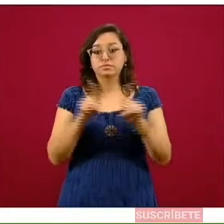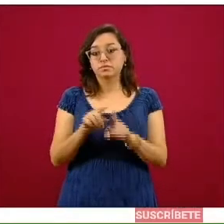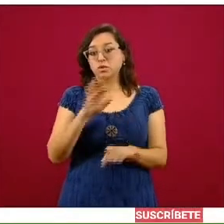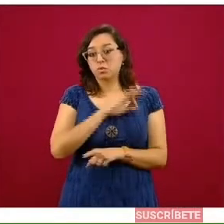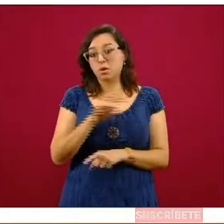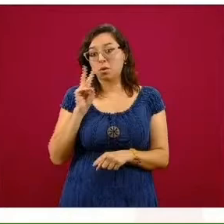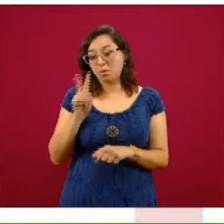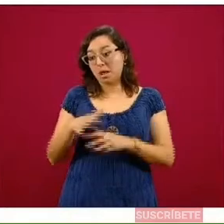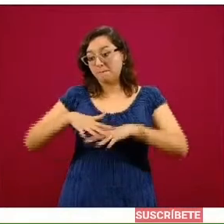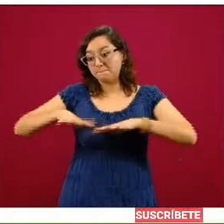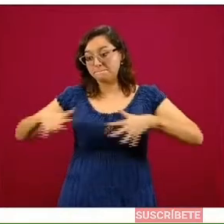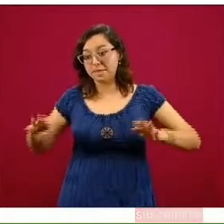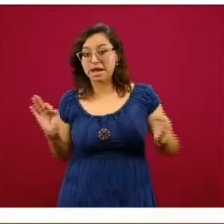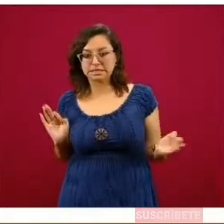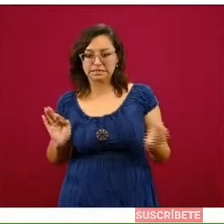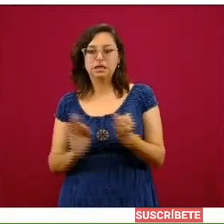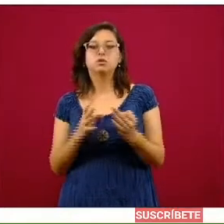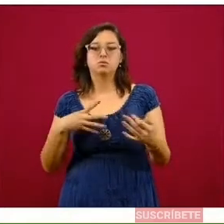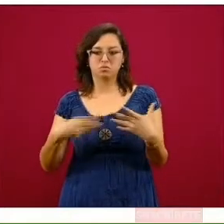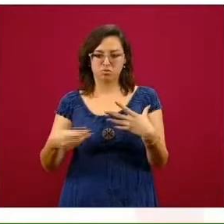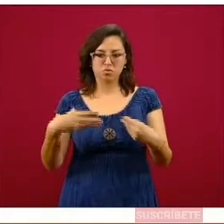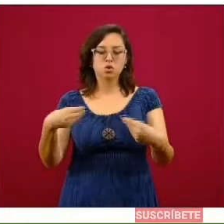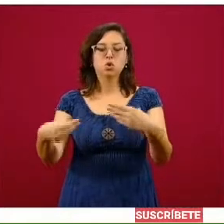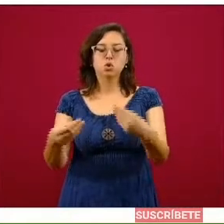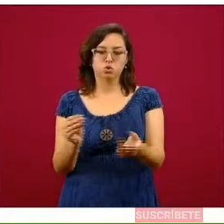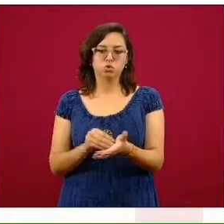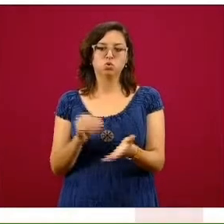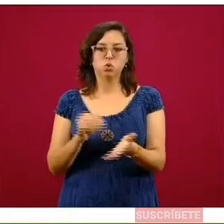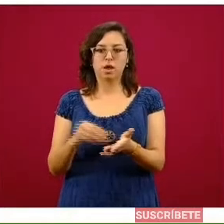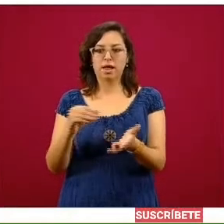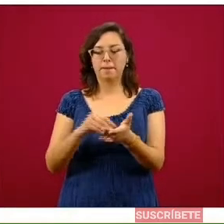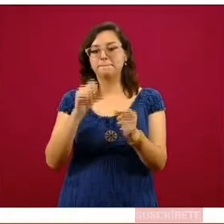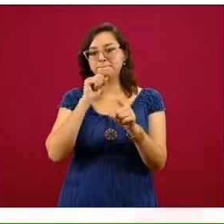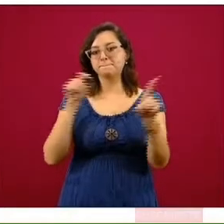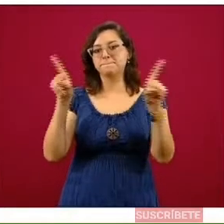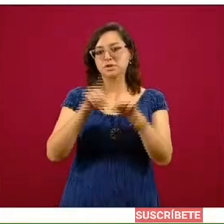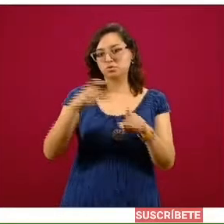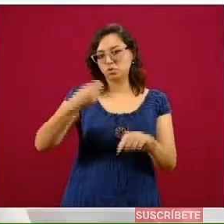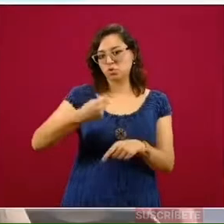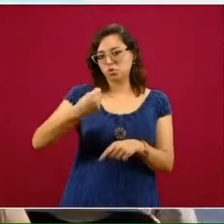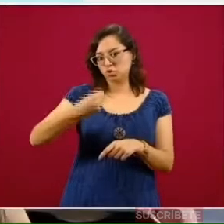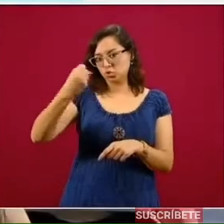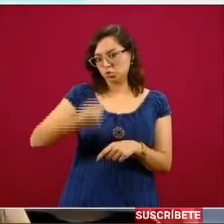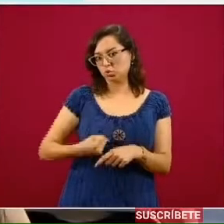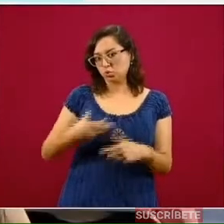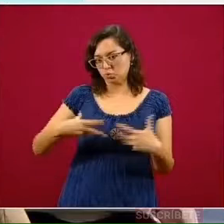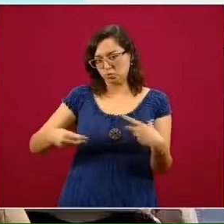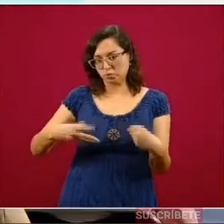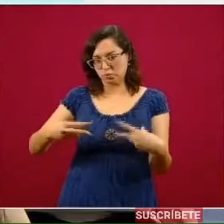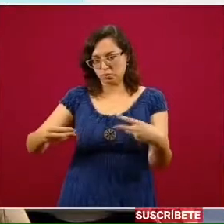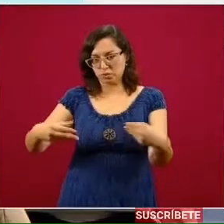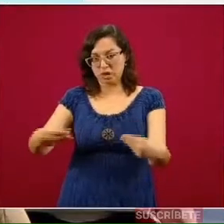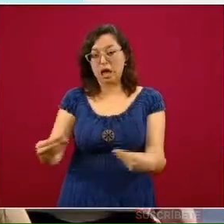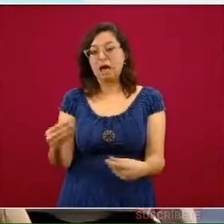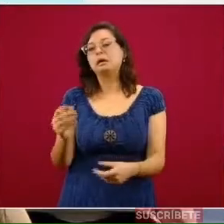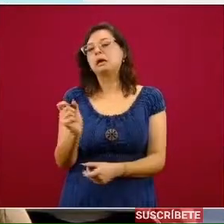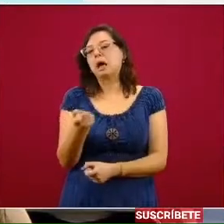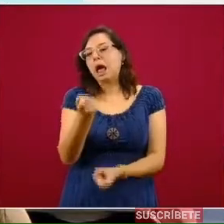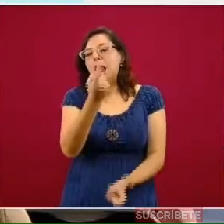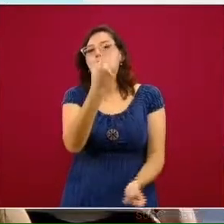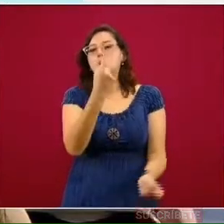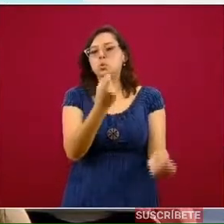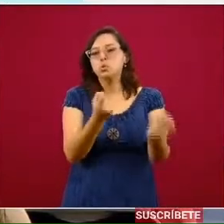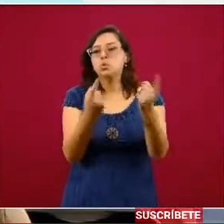mantienen todavía transmisión, los que están en la zona sur hacia la península, los que realmente tienen mayor transmisión, y algunos en la